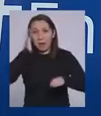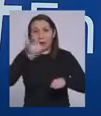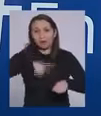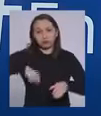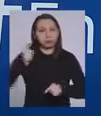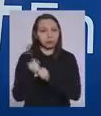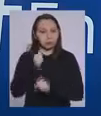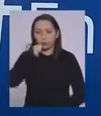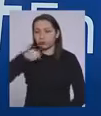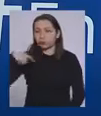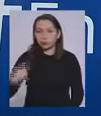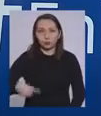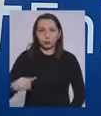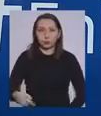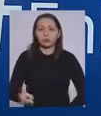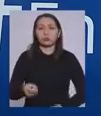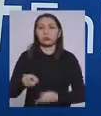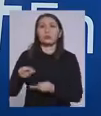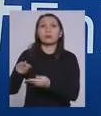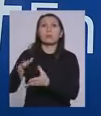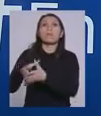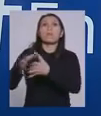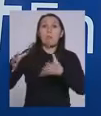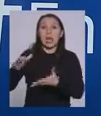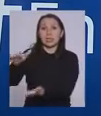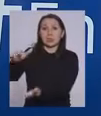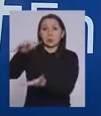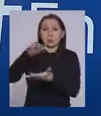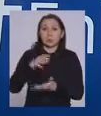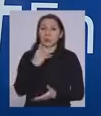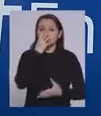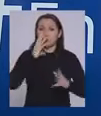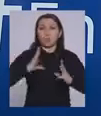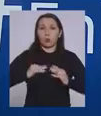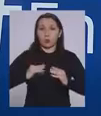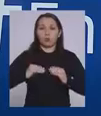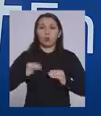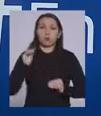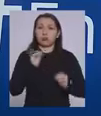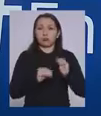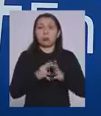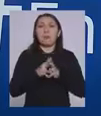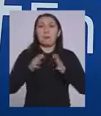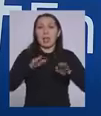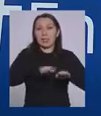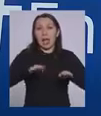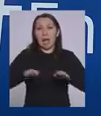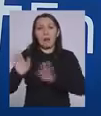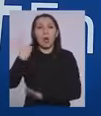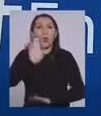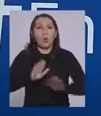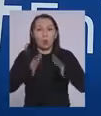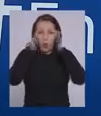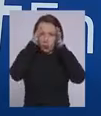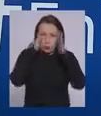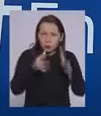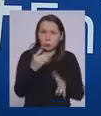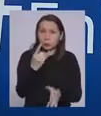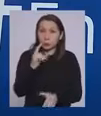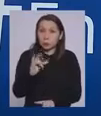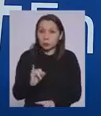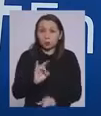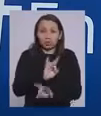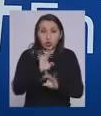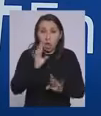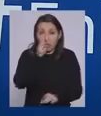trabajando diariamente. Estamos recibiendo más ventiladores mecánicos, estamos implementando más camas de cuidados intensivos, y no solamente en